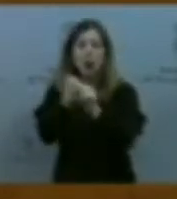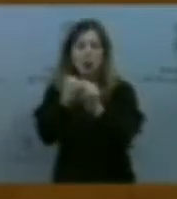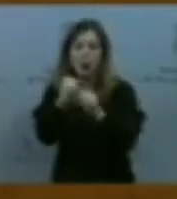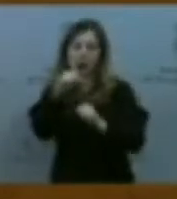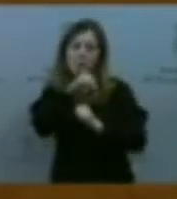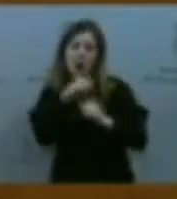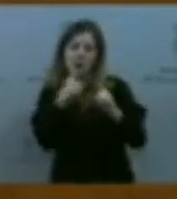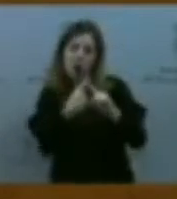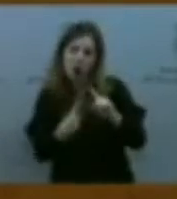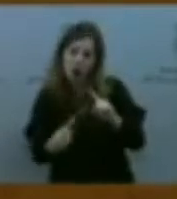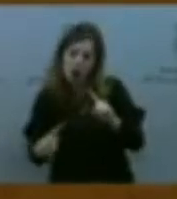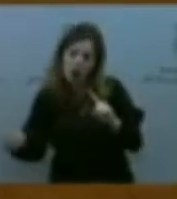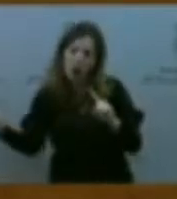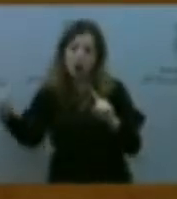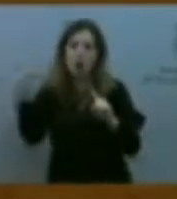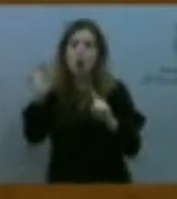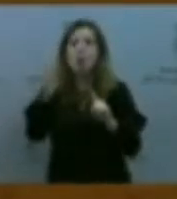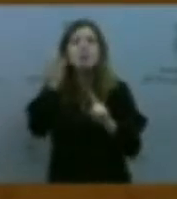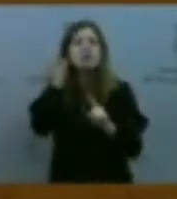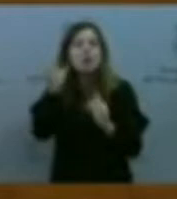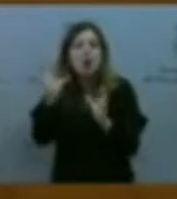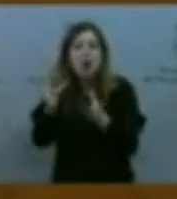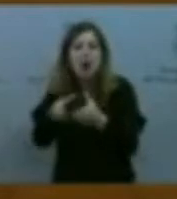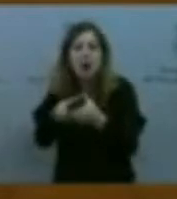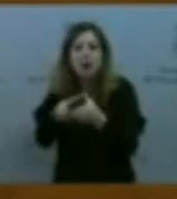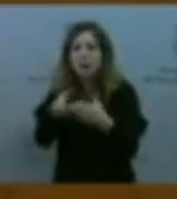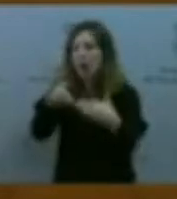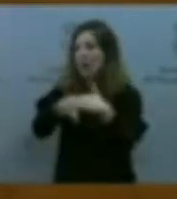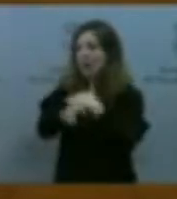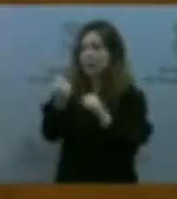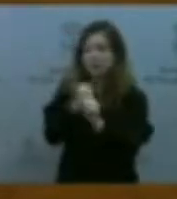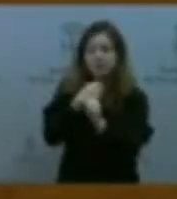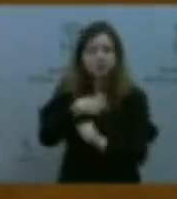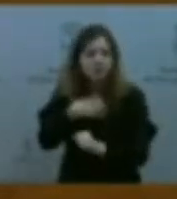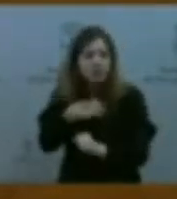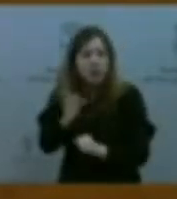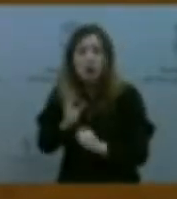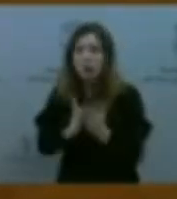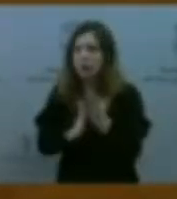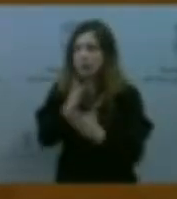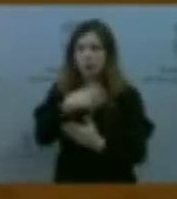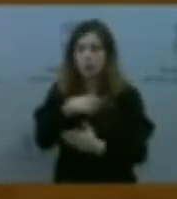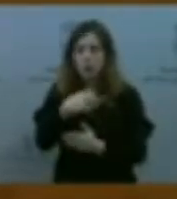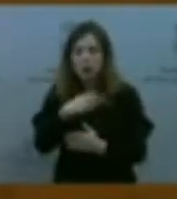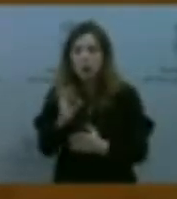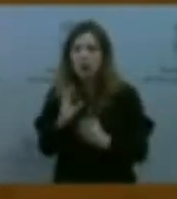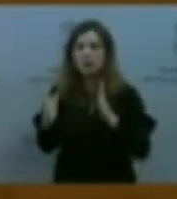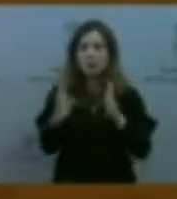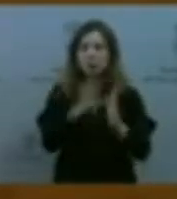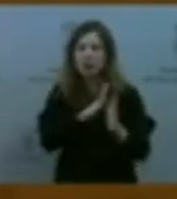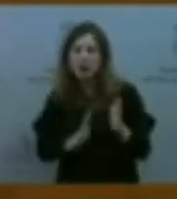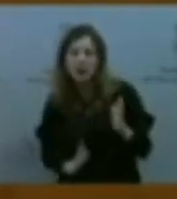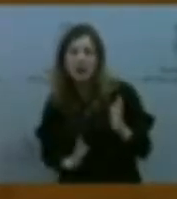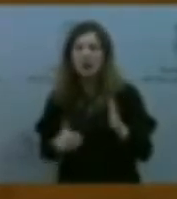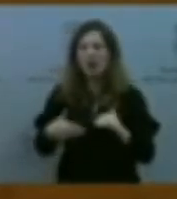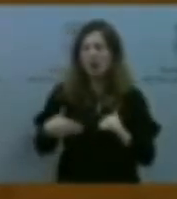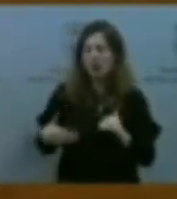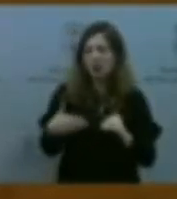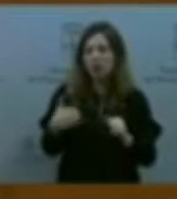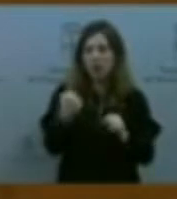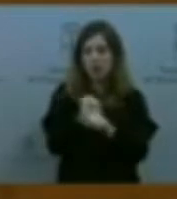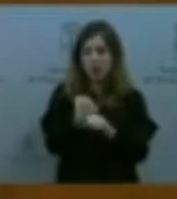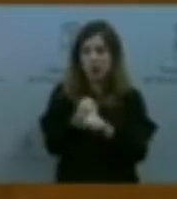permanecer en el empleo, de la temporalidad, de la precariedad en el empleo que se sufrió en esta sociedad asturiana de